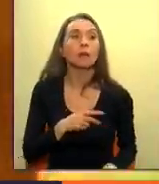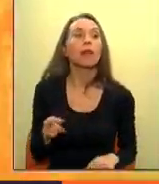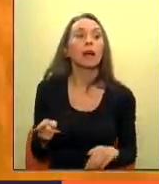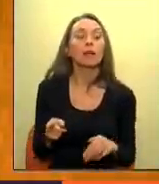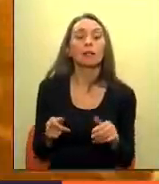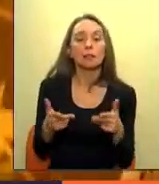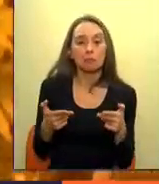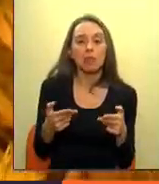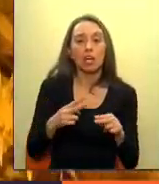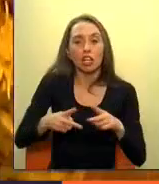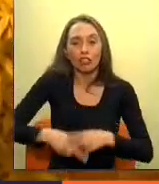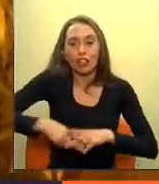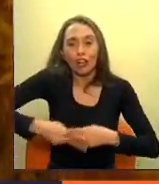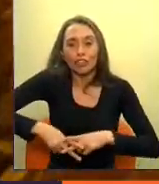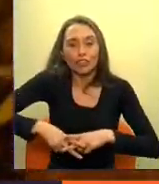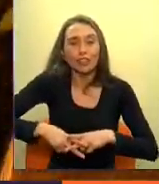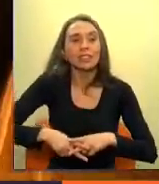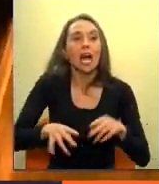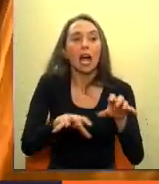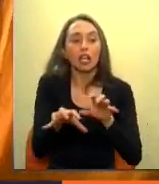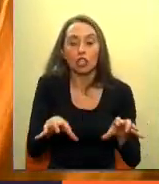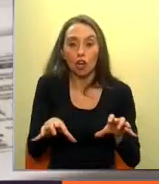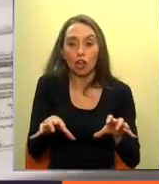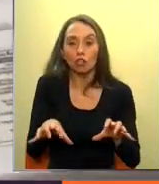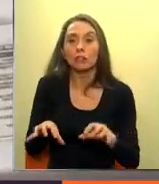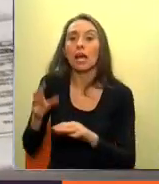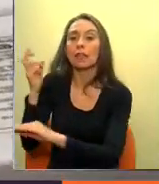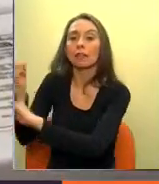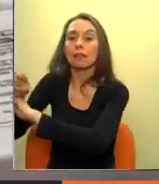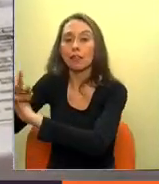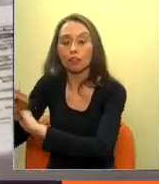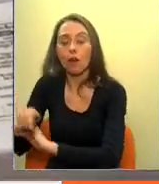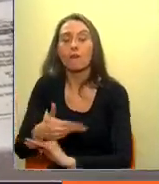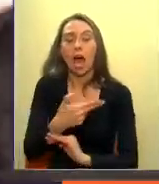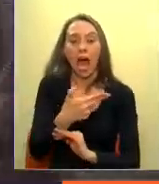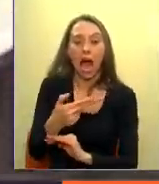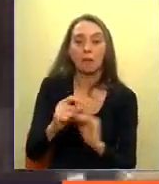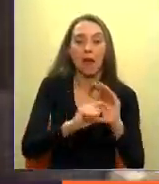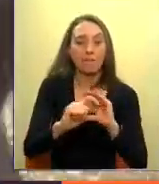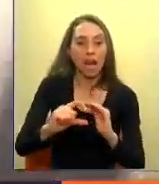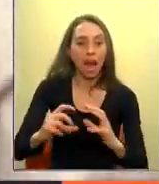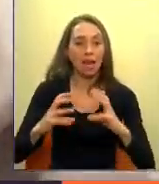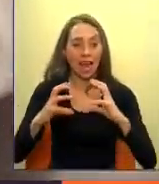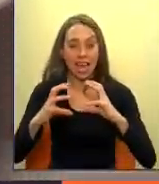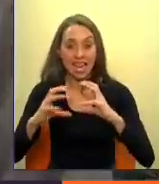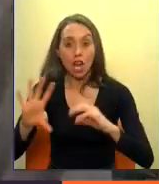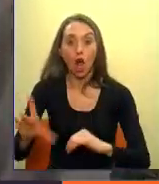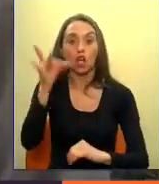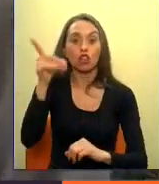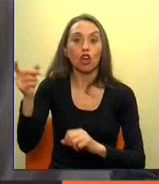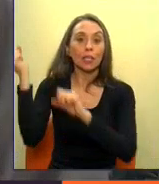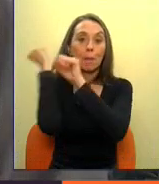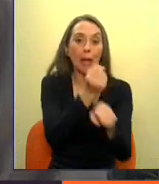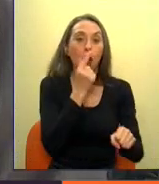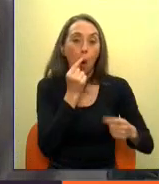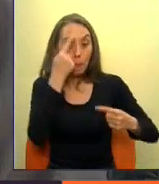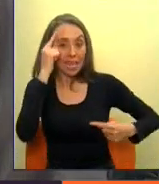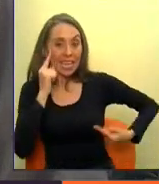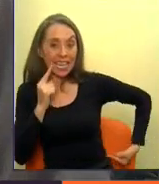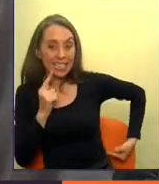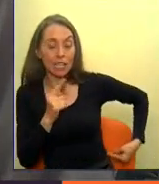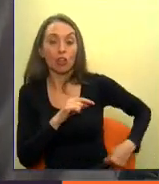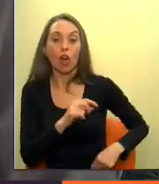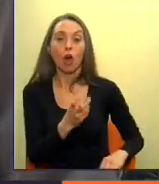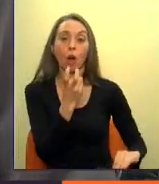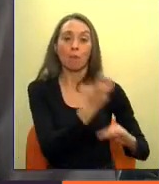para robar electrodomésticos presuntamente sustraídos armas municiones y el combo con que golpearon a carlos 12 horas después del ilícito